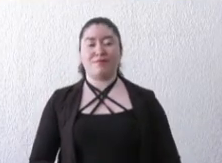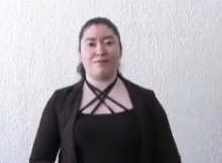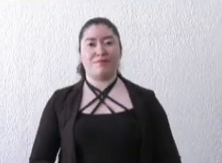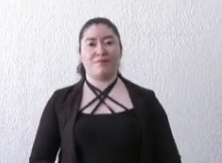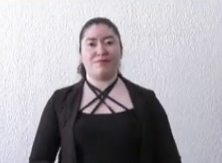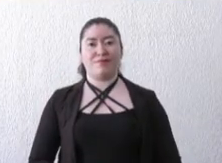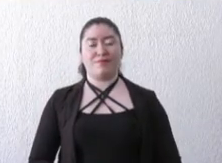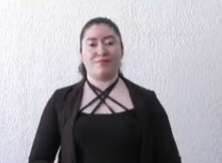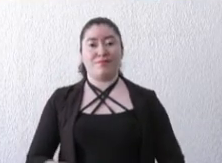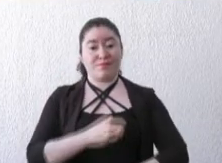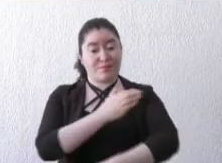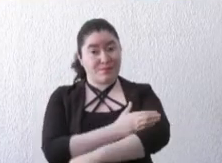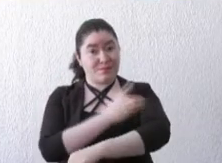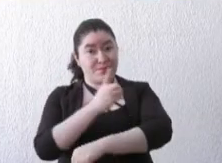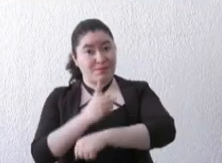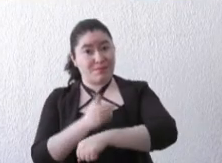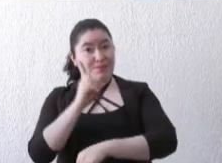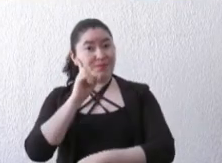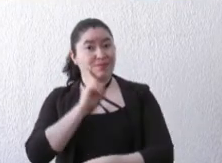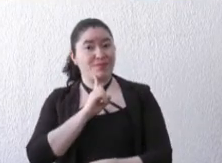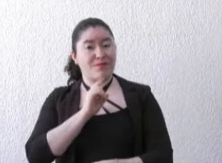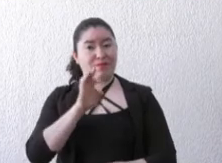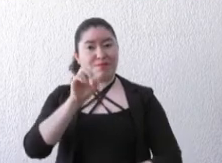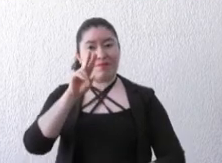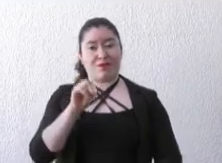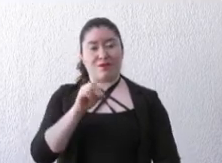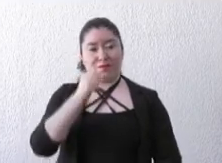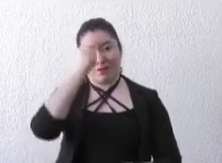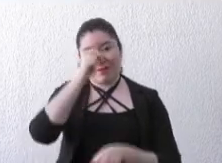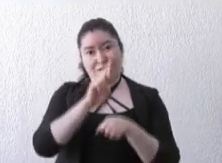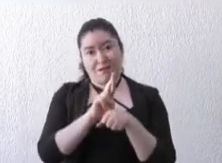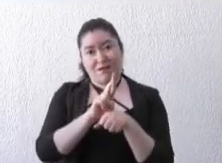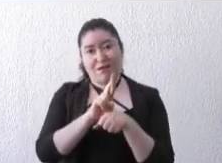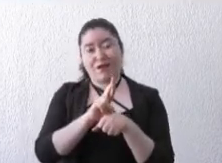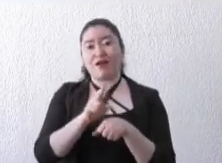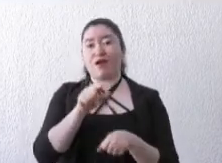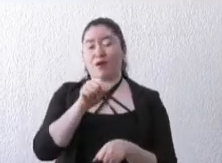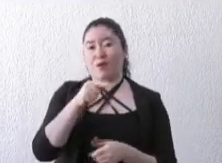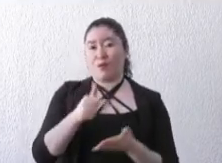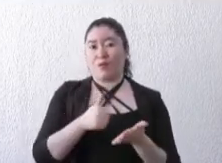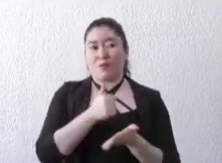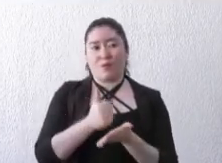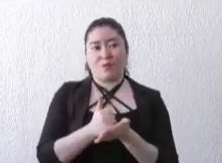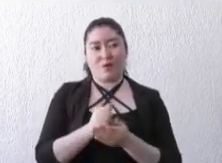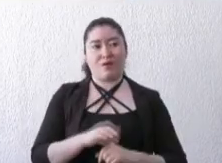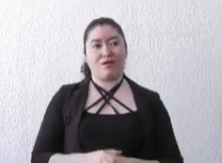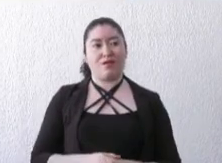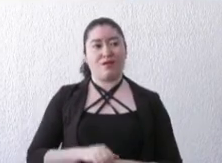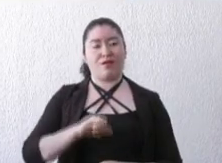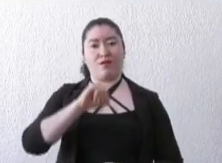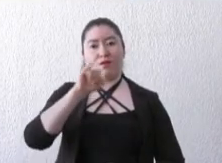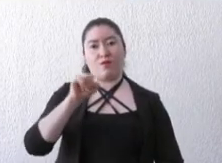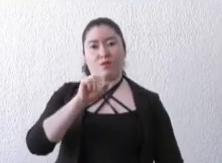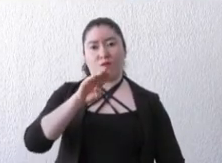La coordinadora de faros de la Secretaría de Cultura de esta ciudad, Johanna Melchor Campos.